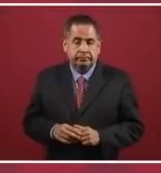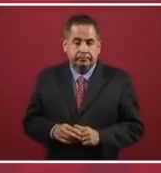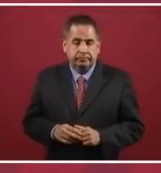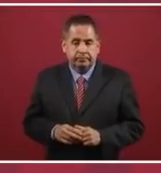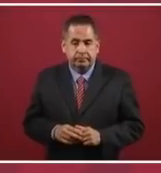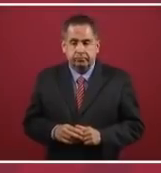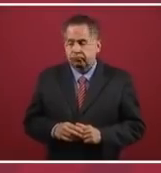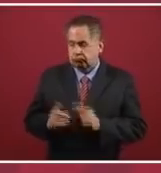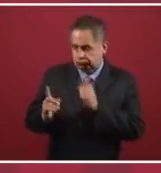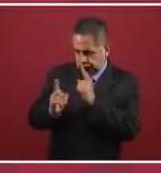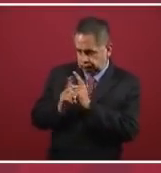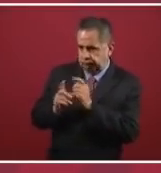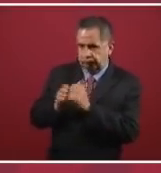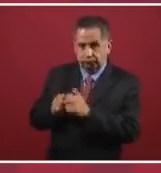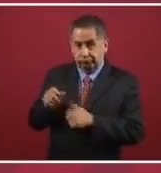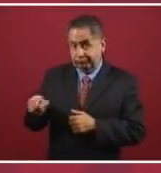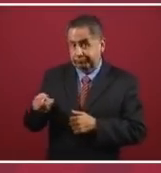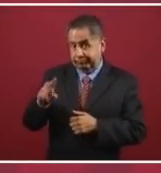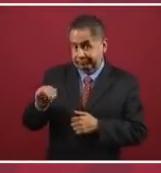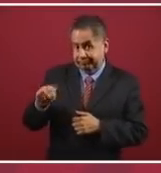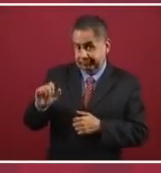vino a verlo